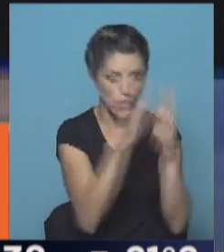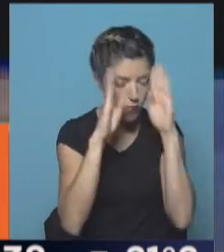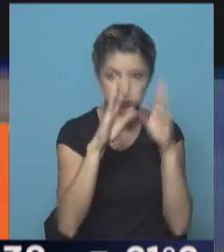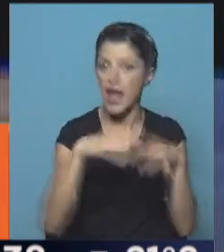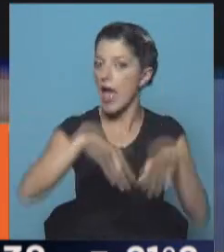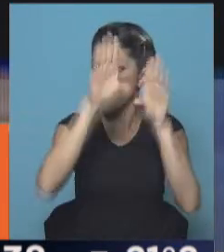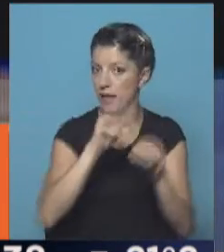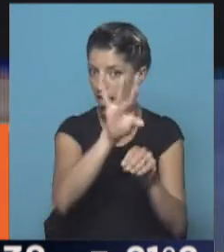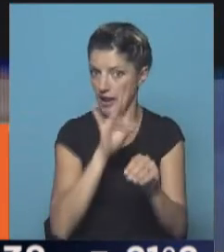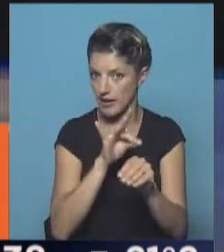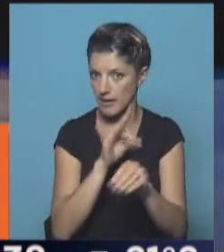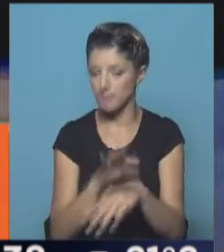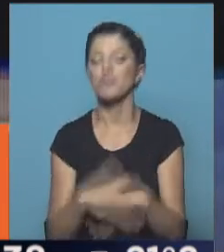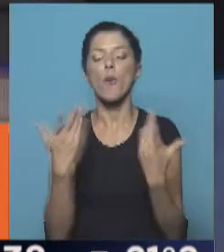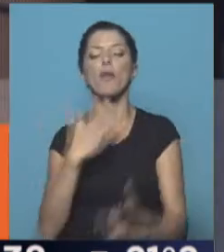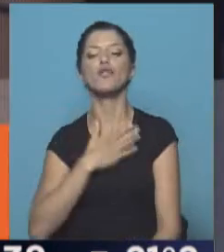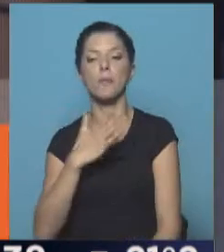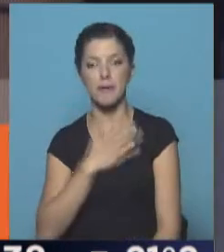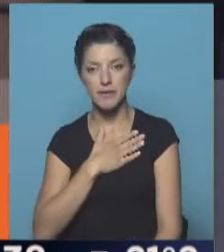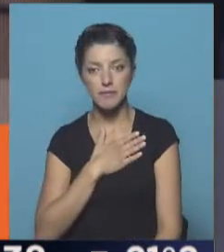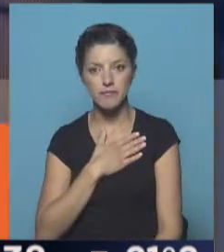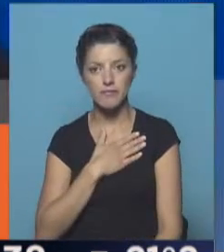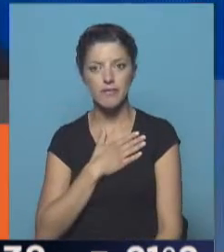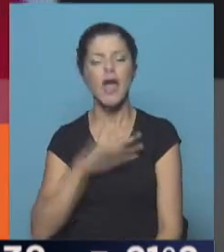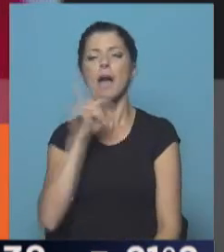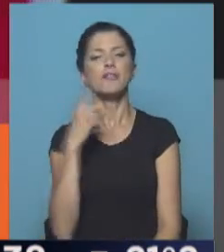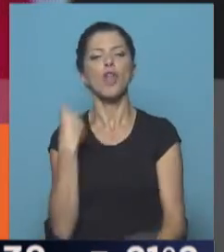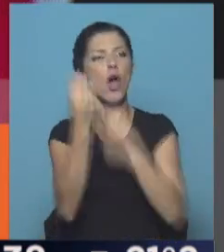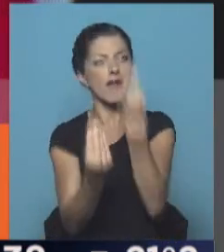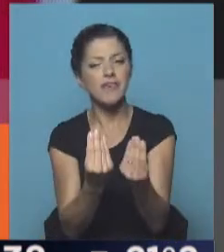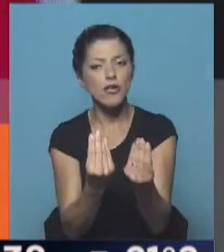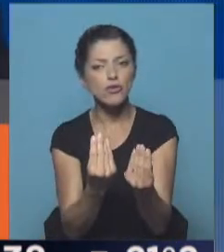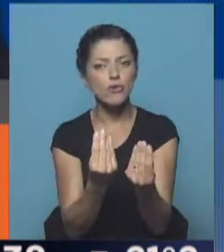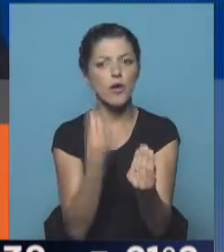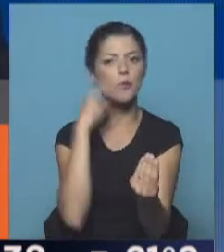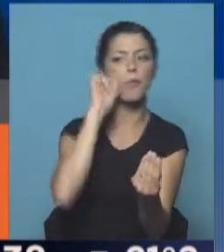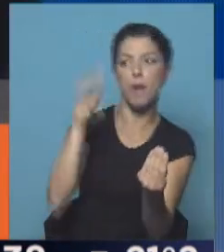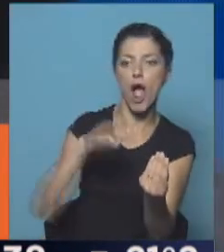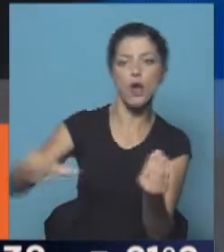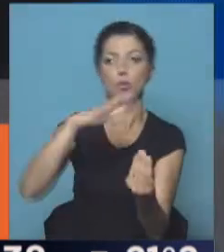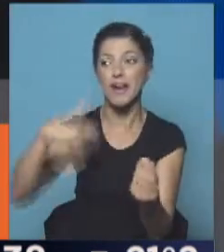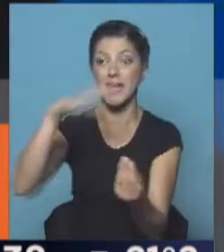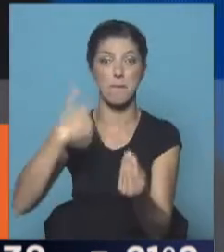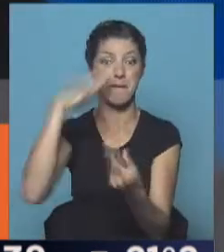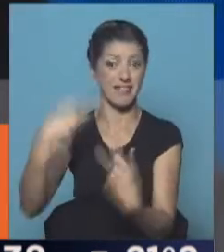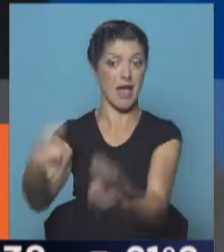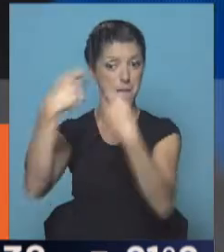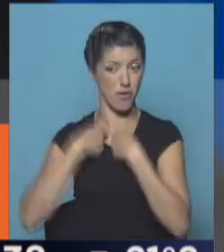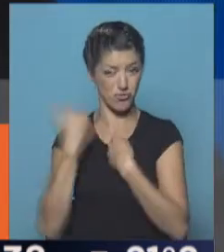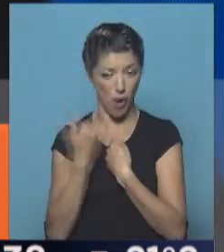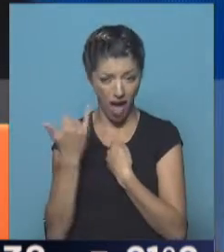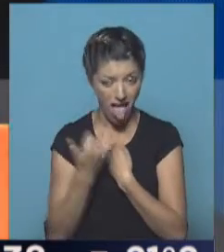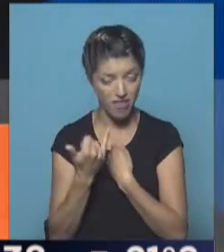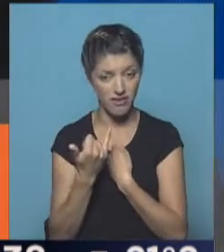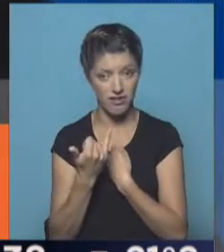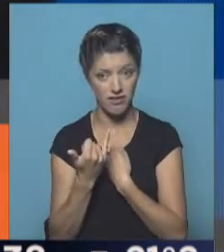que a mí me resulta siempre curioso, que es que los candidatos se desentienden de los estados que les son más favorables, se desentienden de aquellos estados que les son